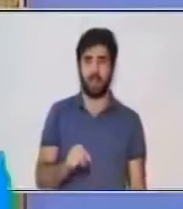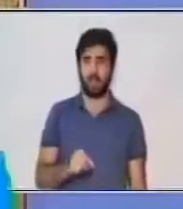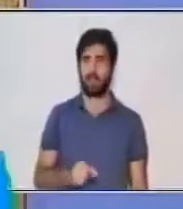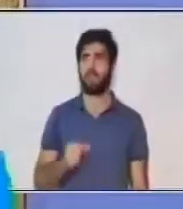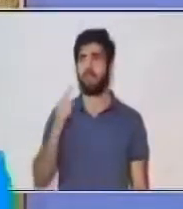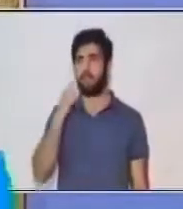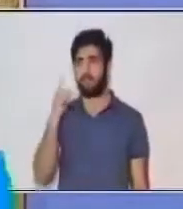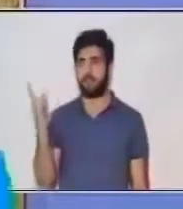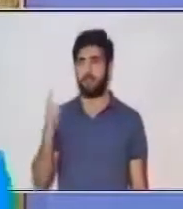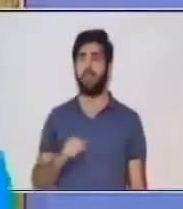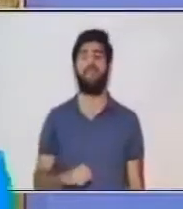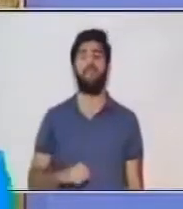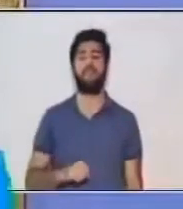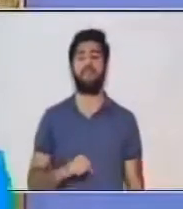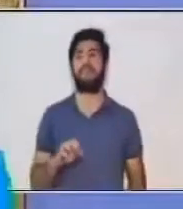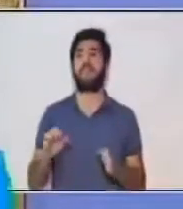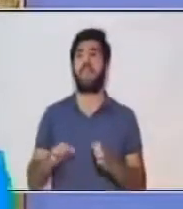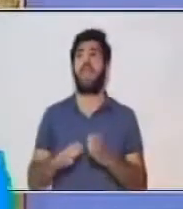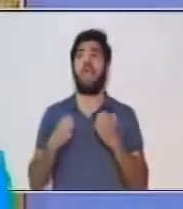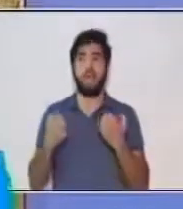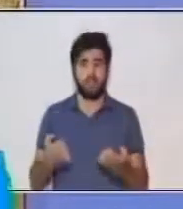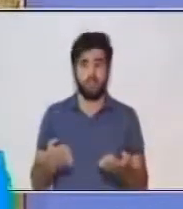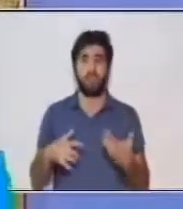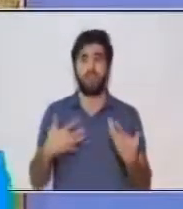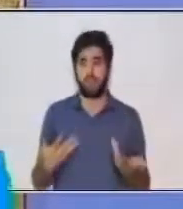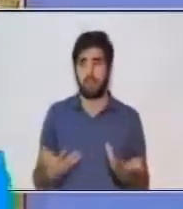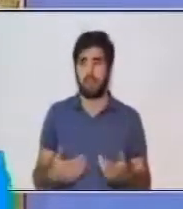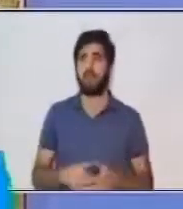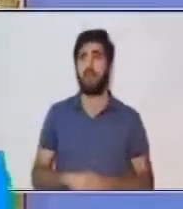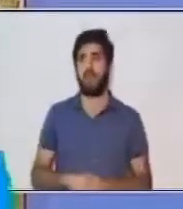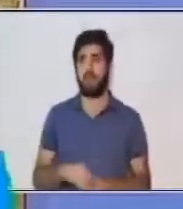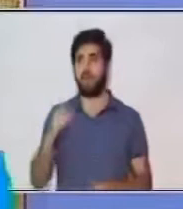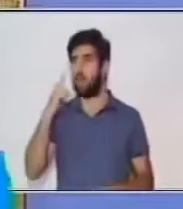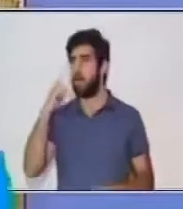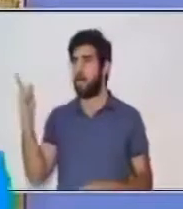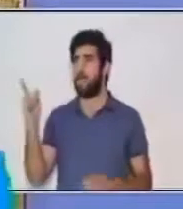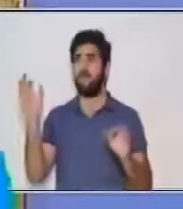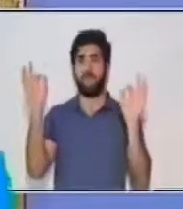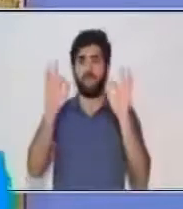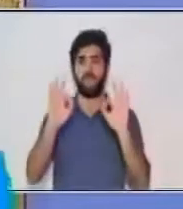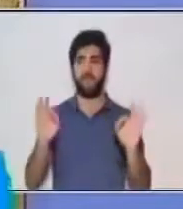sea 0. Entonces esta gráfica va a tener esta forma.